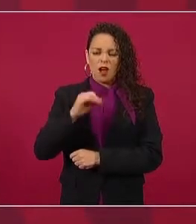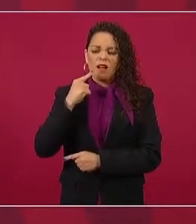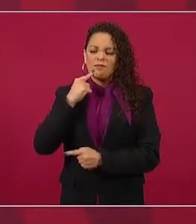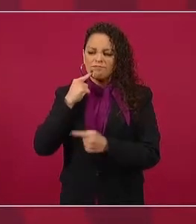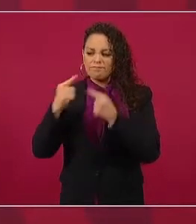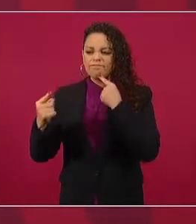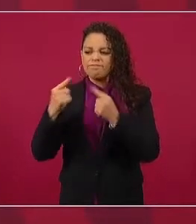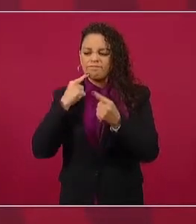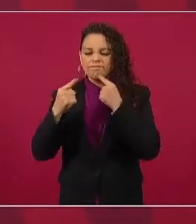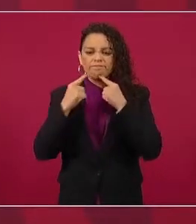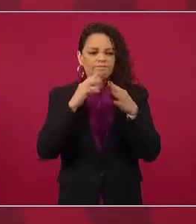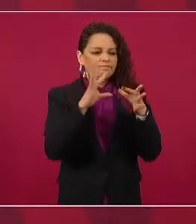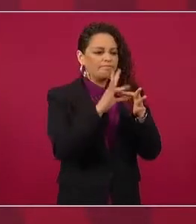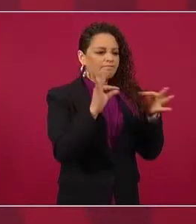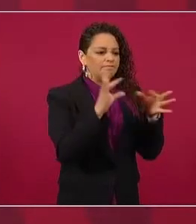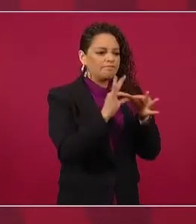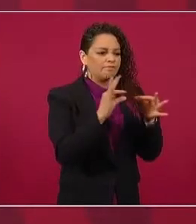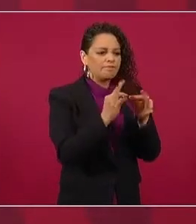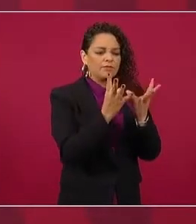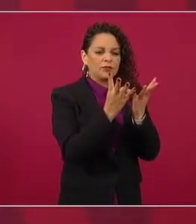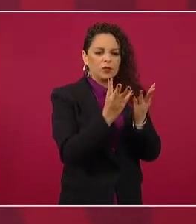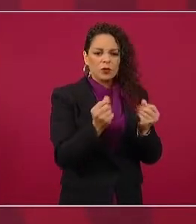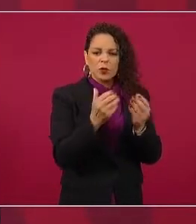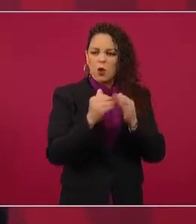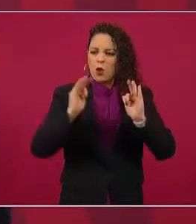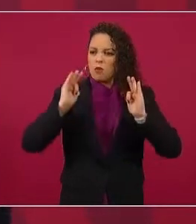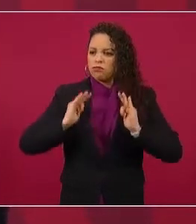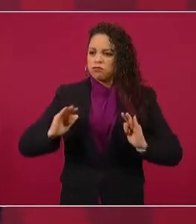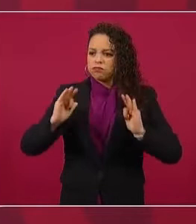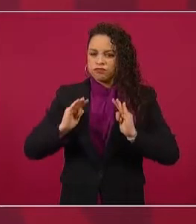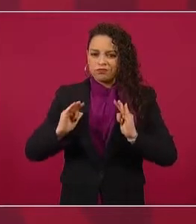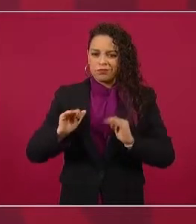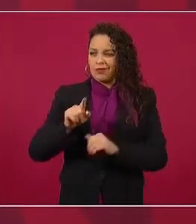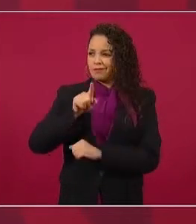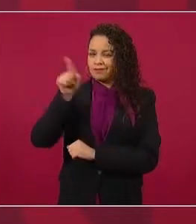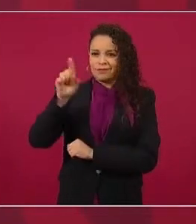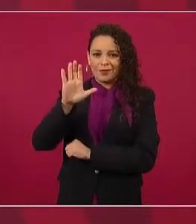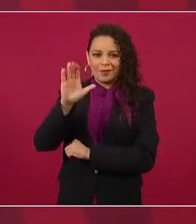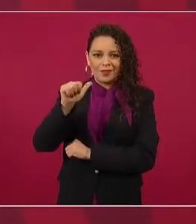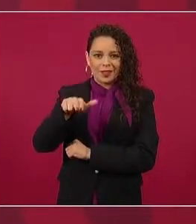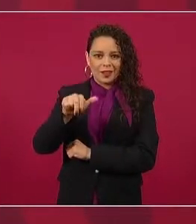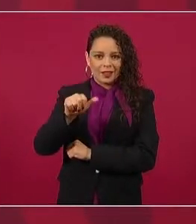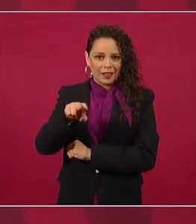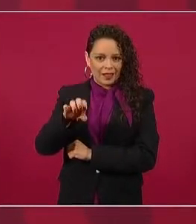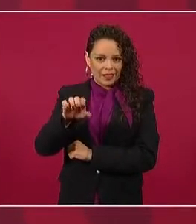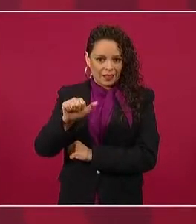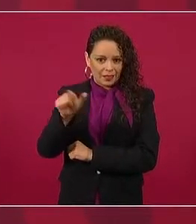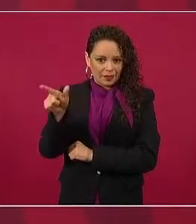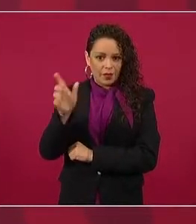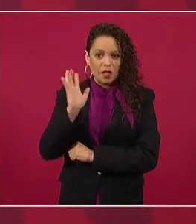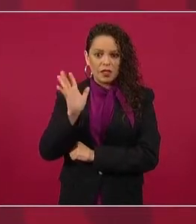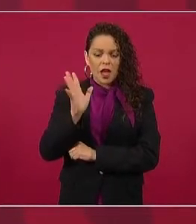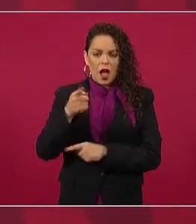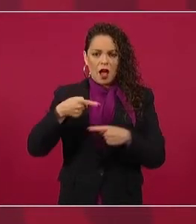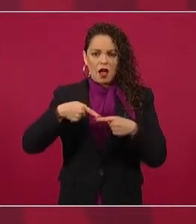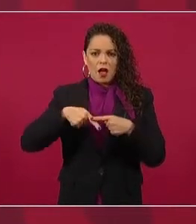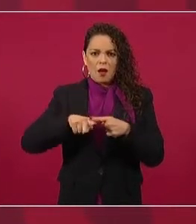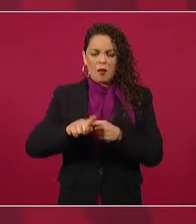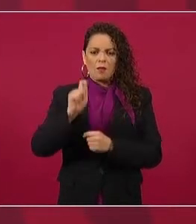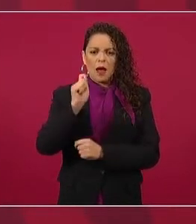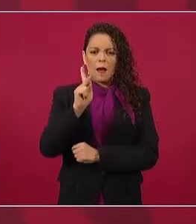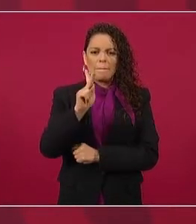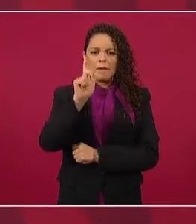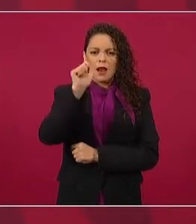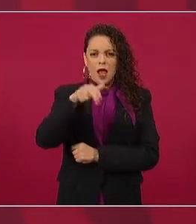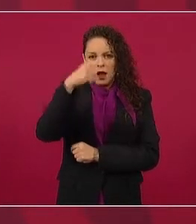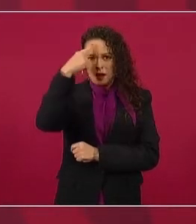a todos en Cananea. Ya empezamos con un plan de justicia